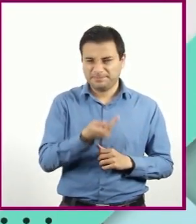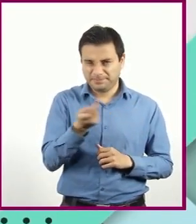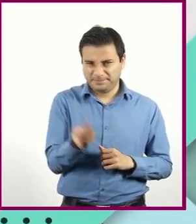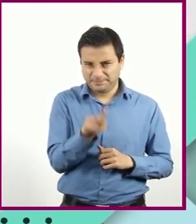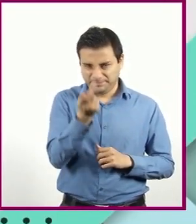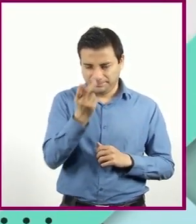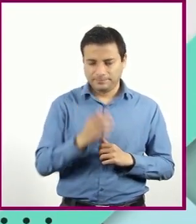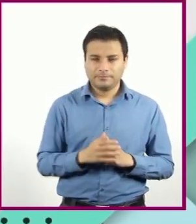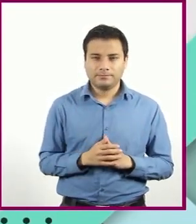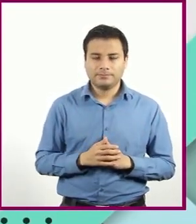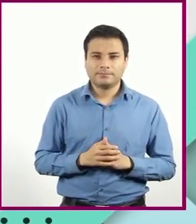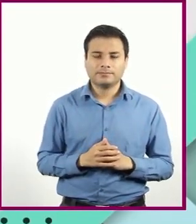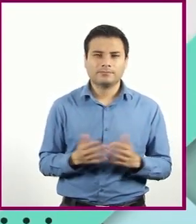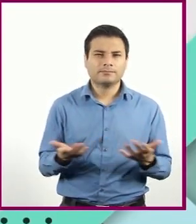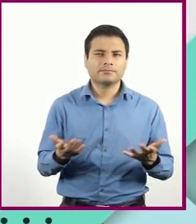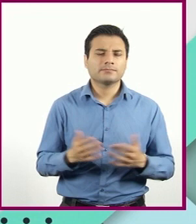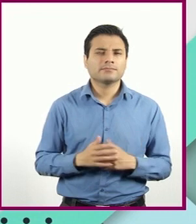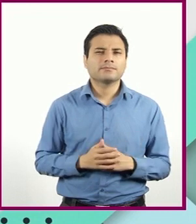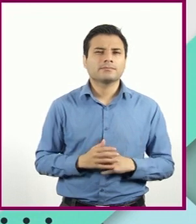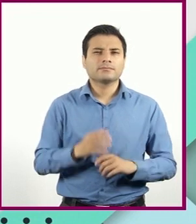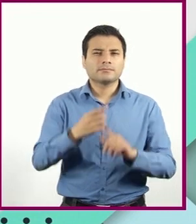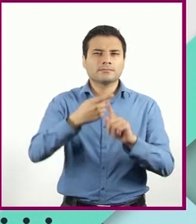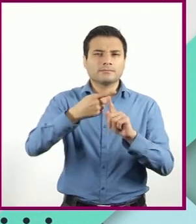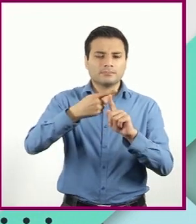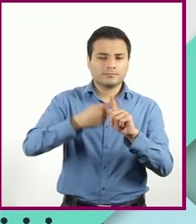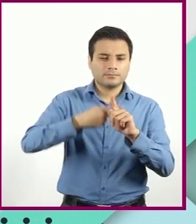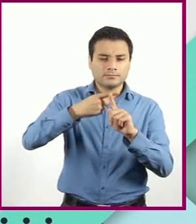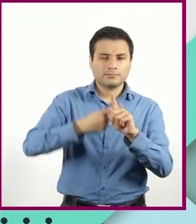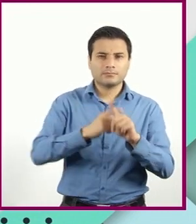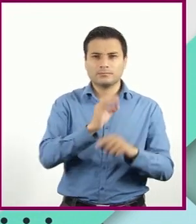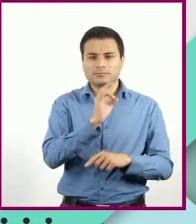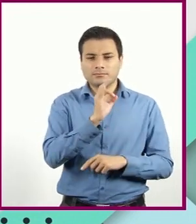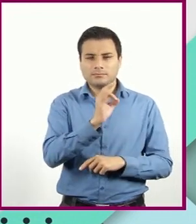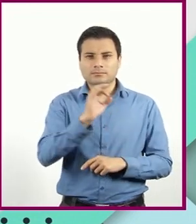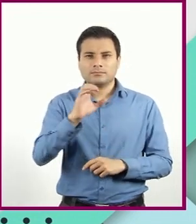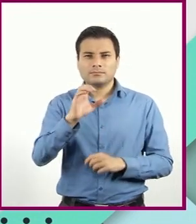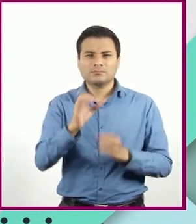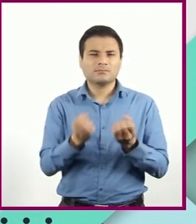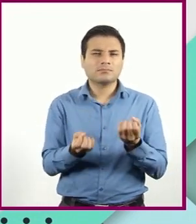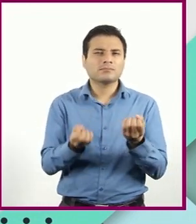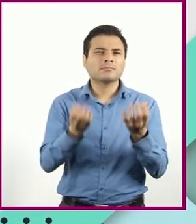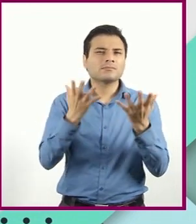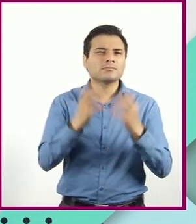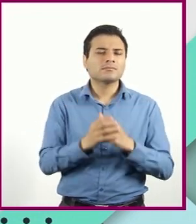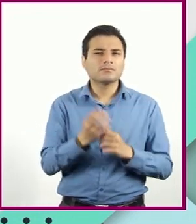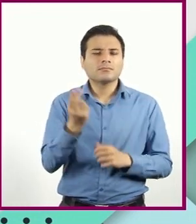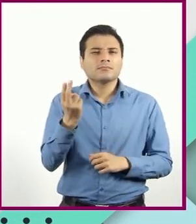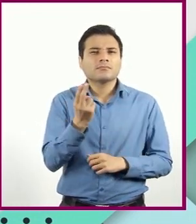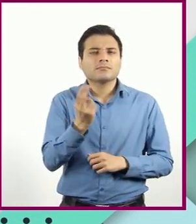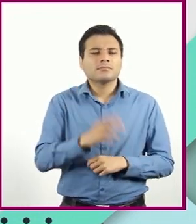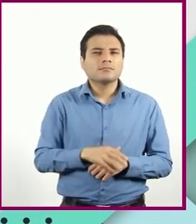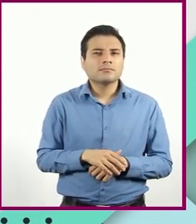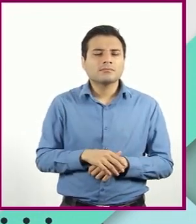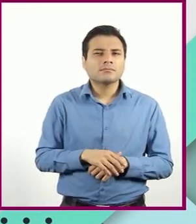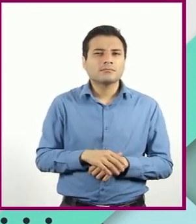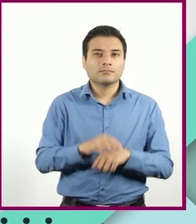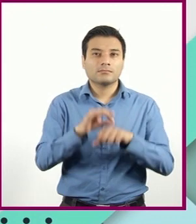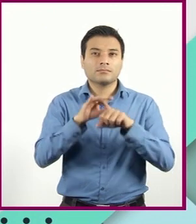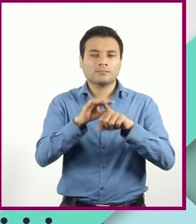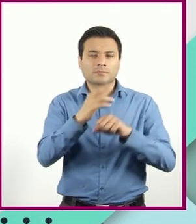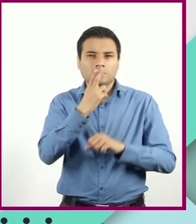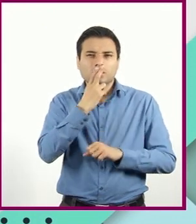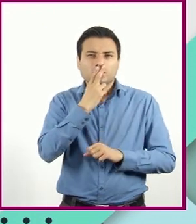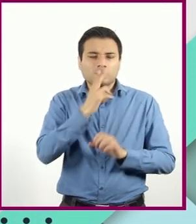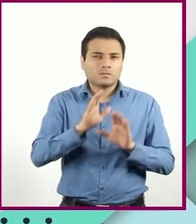inicial. ¿A qué temperatura en grados Fahrenheit debe colocar Pablo el selector para mantener la carne en